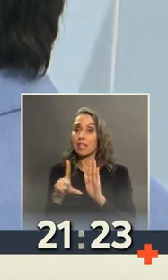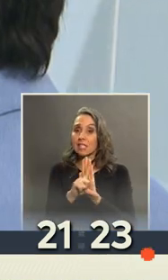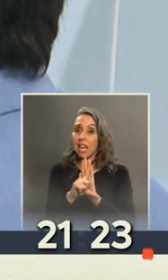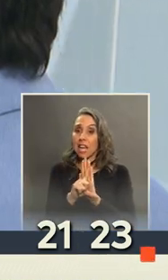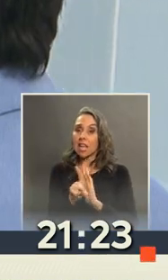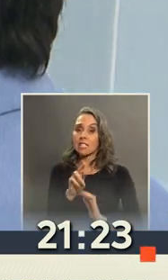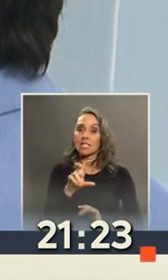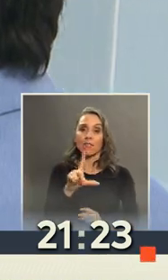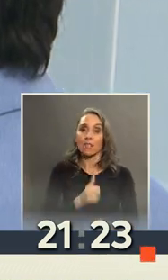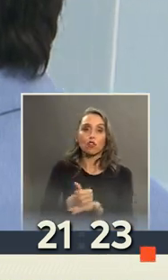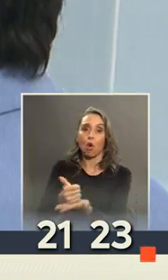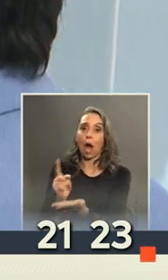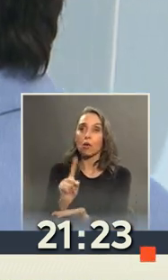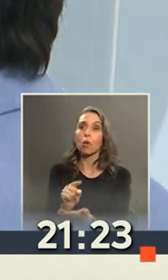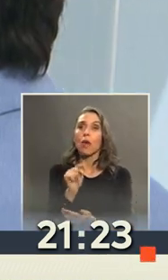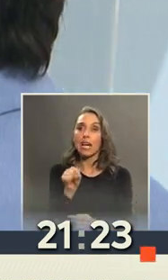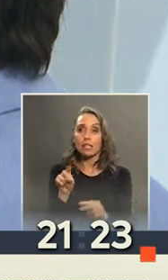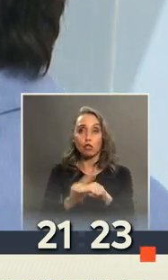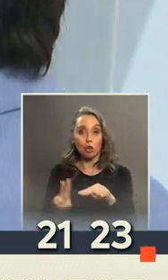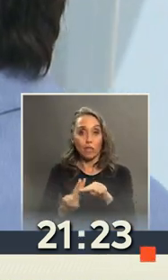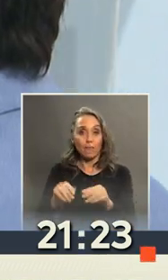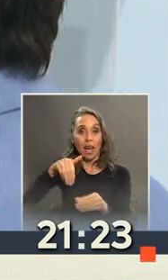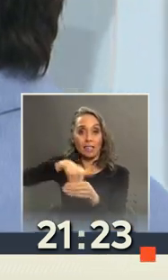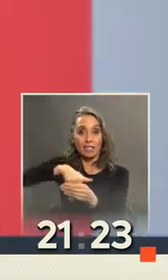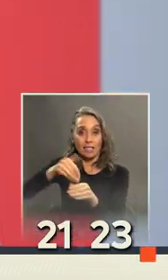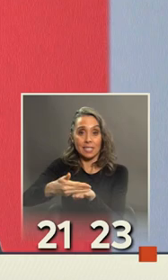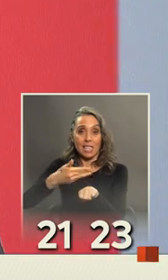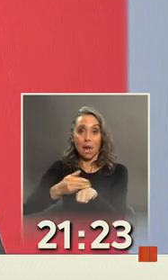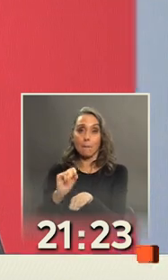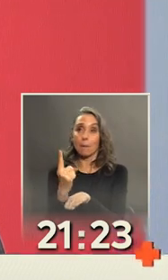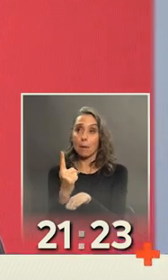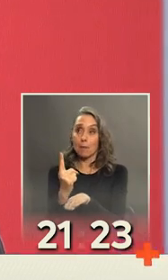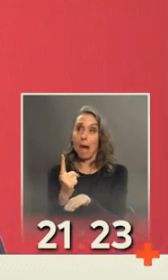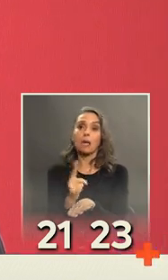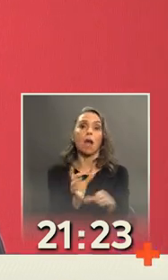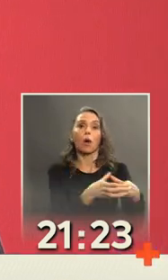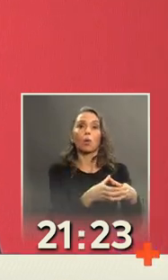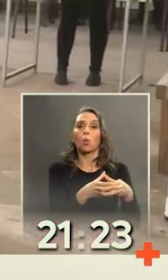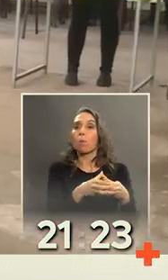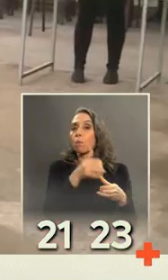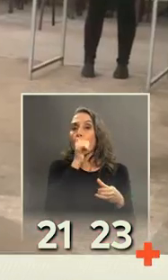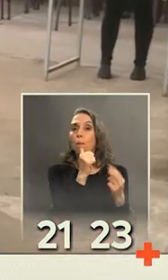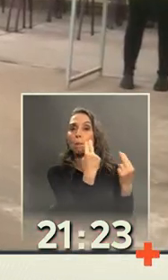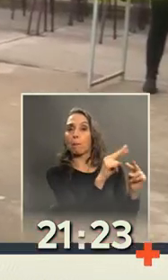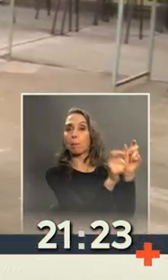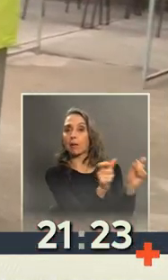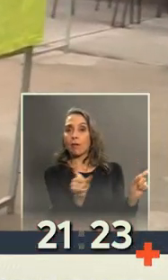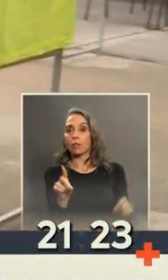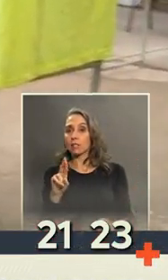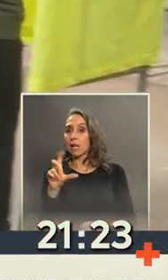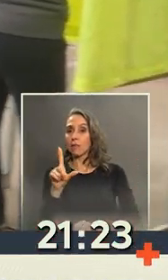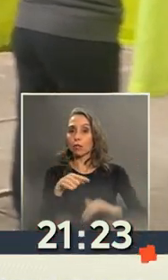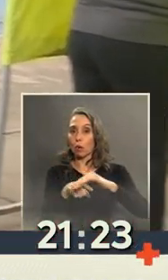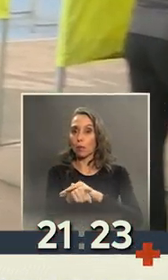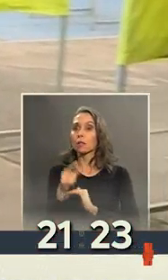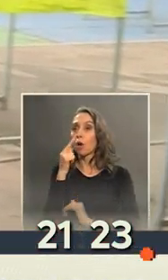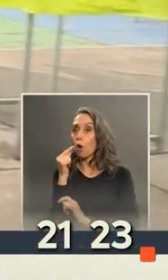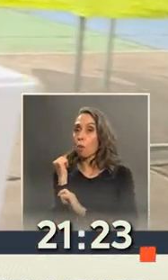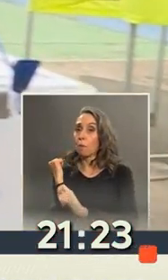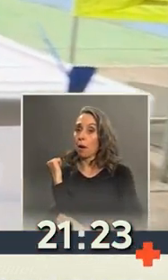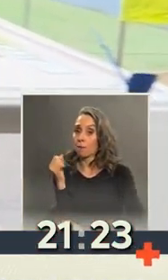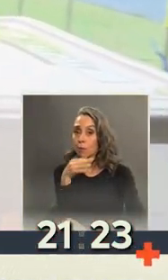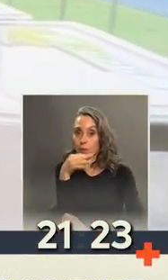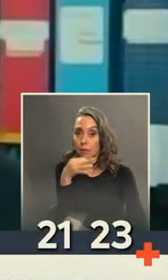acto entre privados. Sí. En donde aquí CERVEL no va a tener ninguna participación. Hay abogados nuestros que sostienen de que el